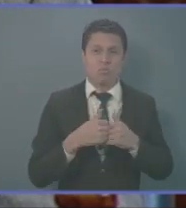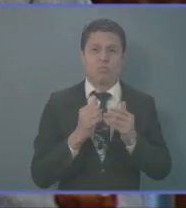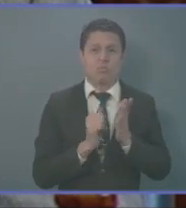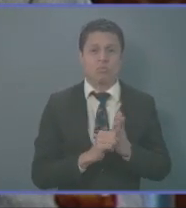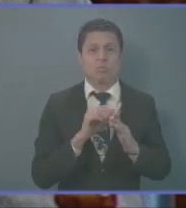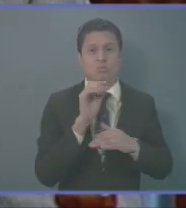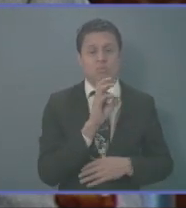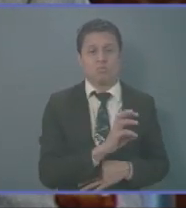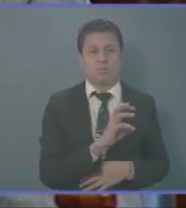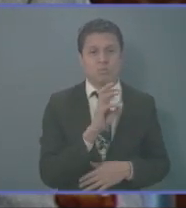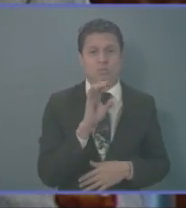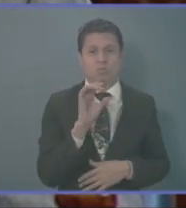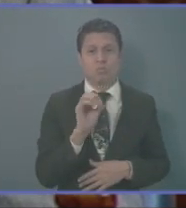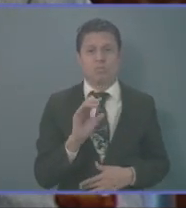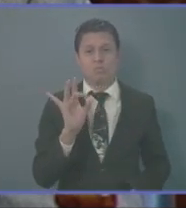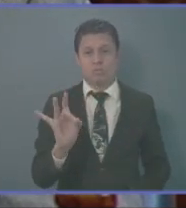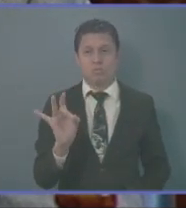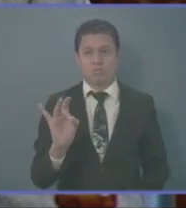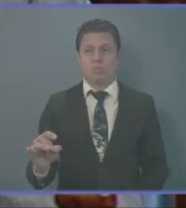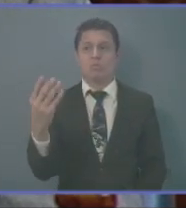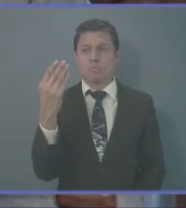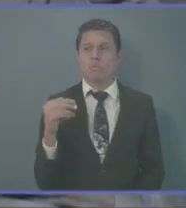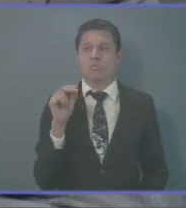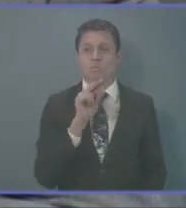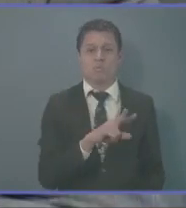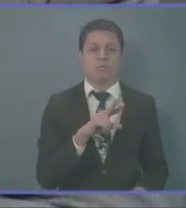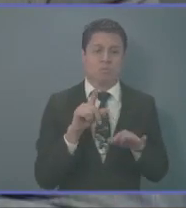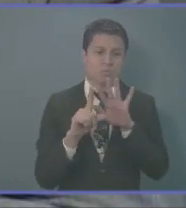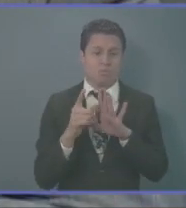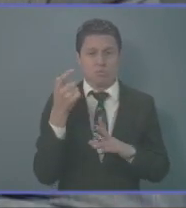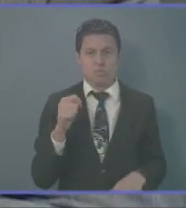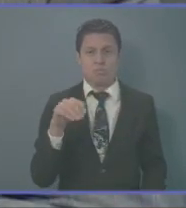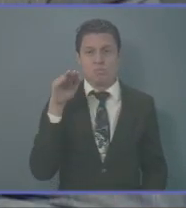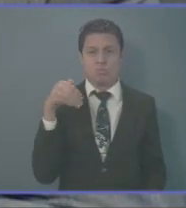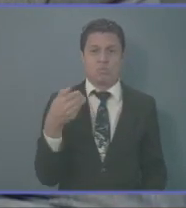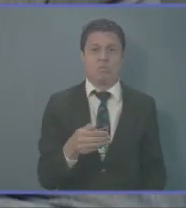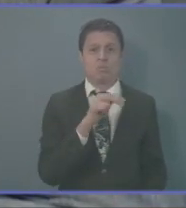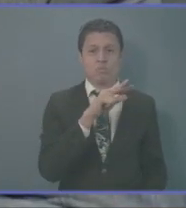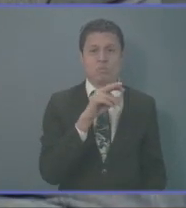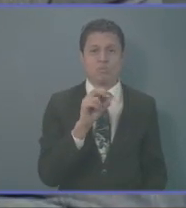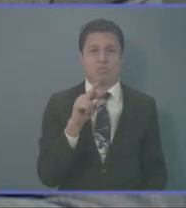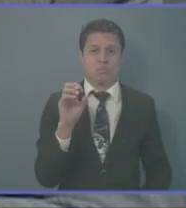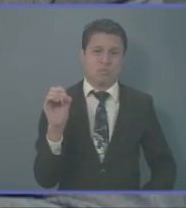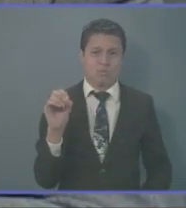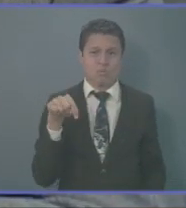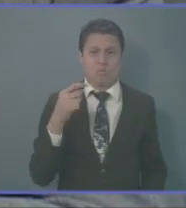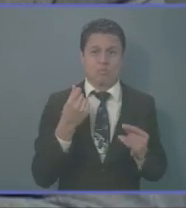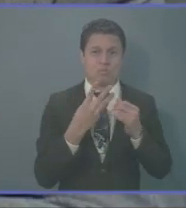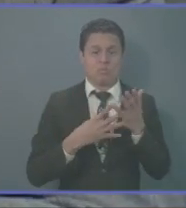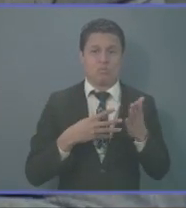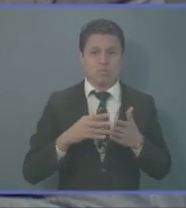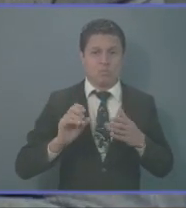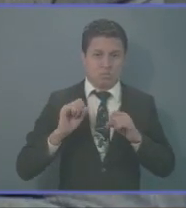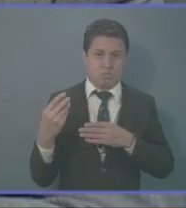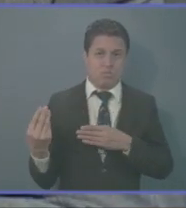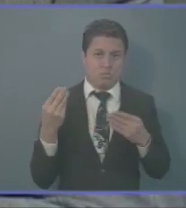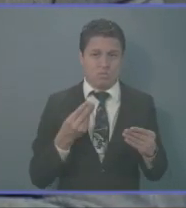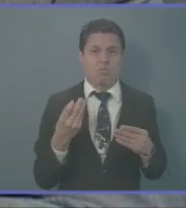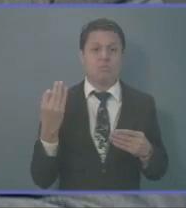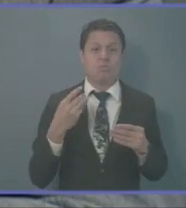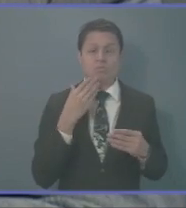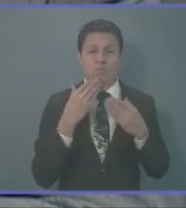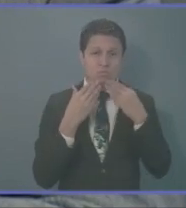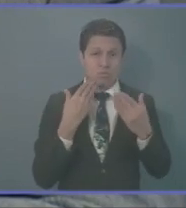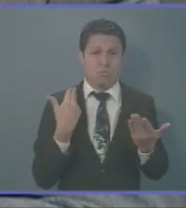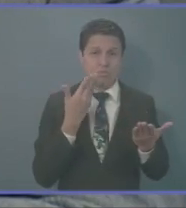número 608 de fecha 26 de marzo de 2020. Y de estos fondos recibidos deberán